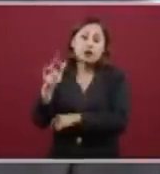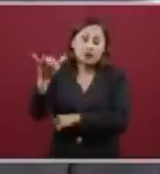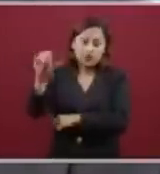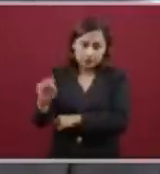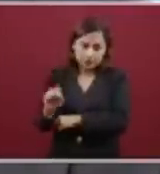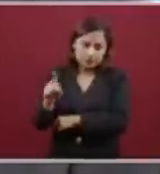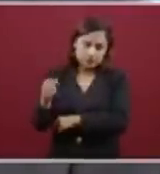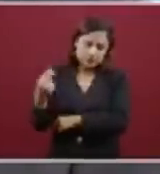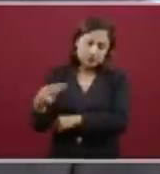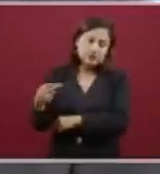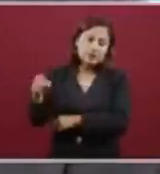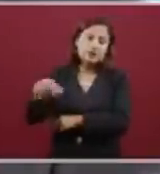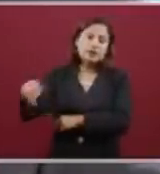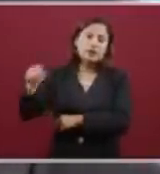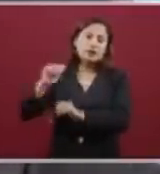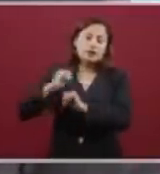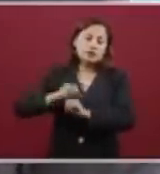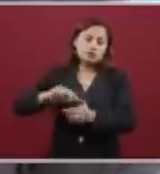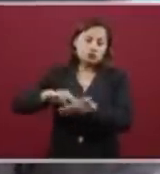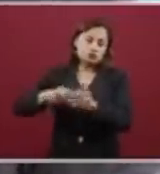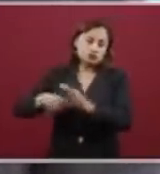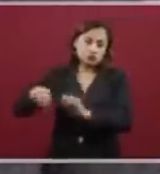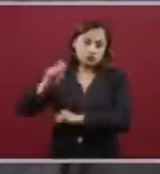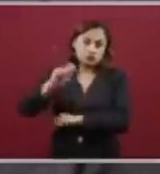de aeropuertos y para él